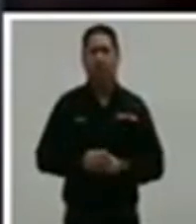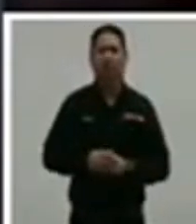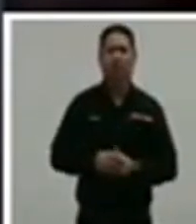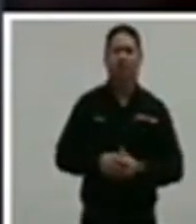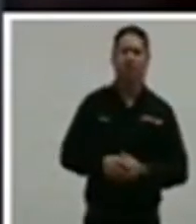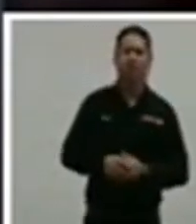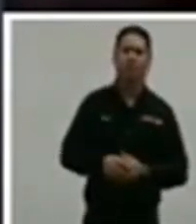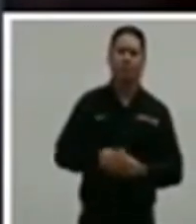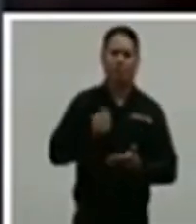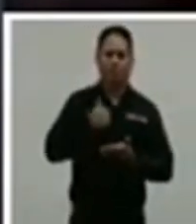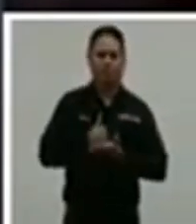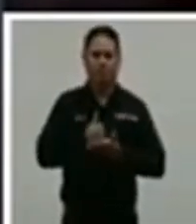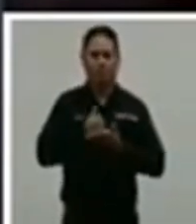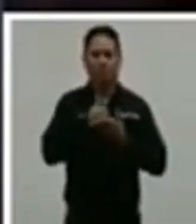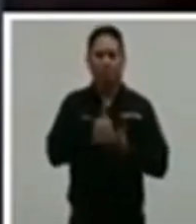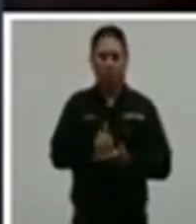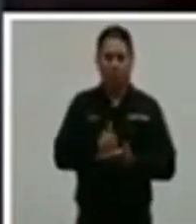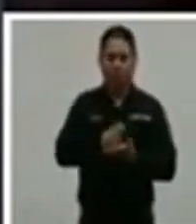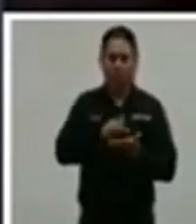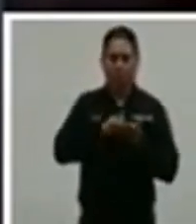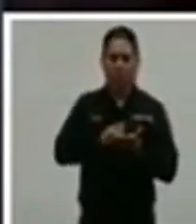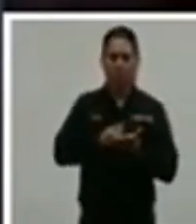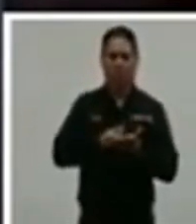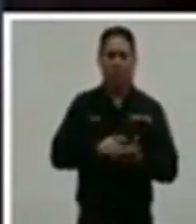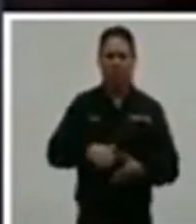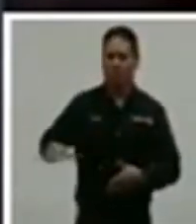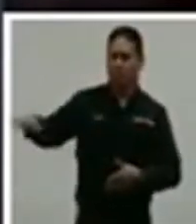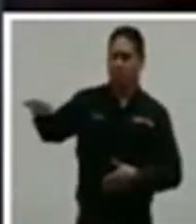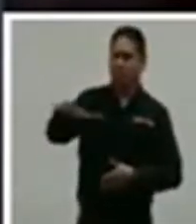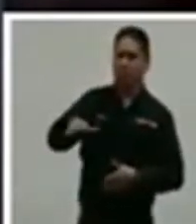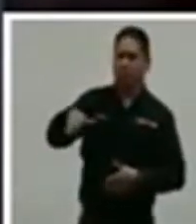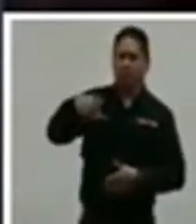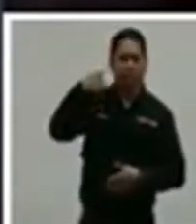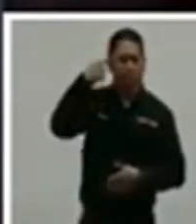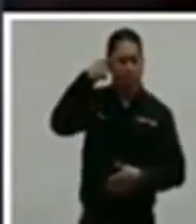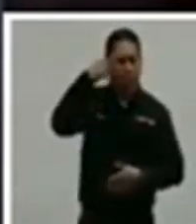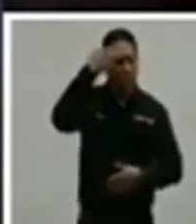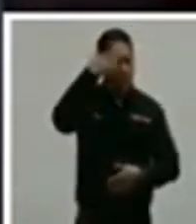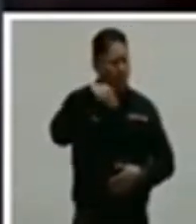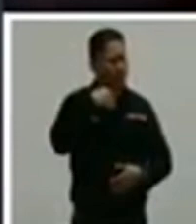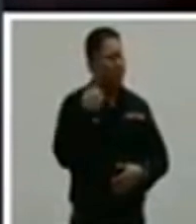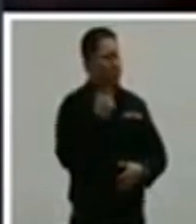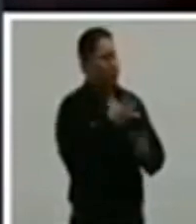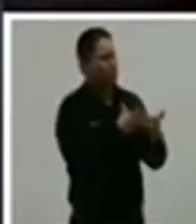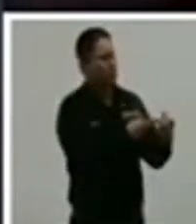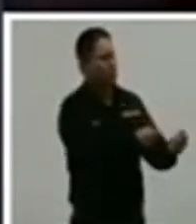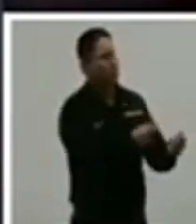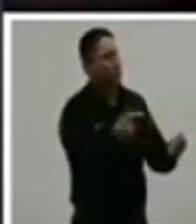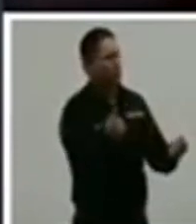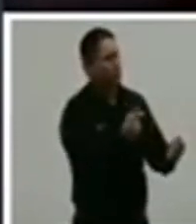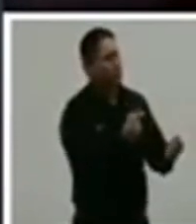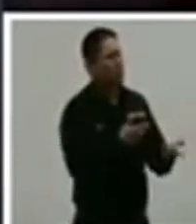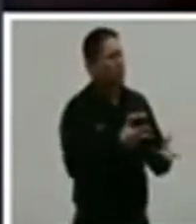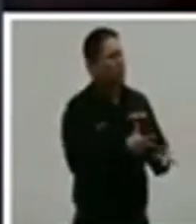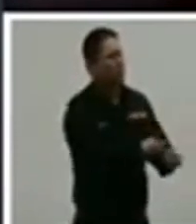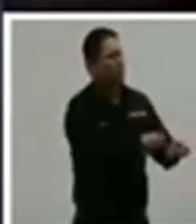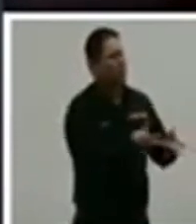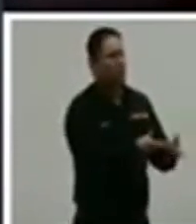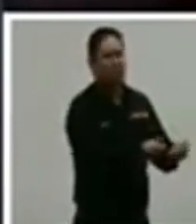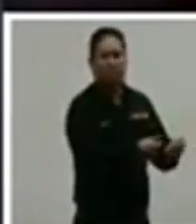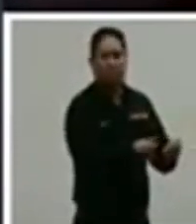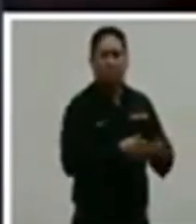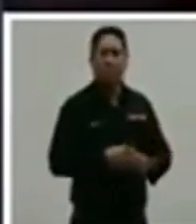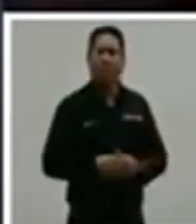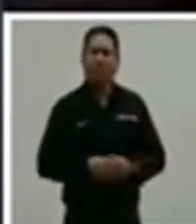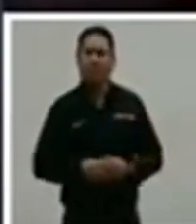político, ayudar para que la ciudadanía sepa en qué se están gastando los recursos públicos, porque finalmente los dineros son del pueblo, no